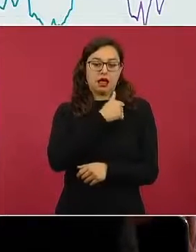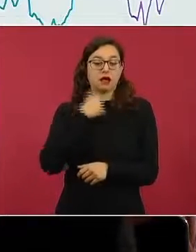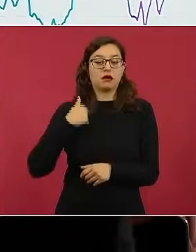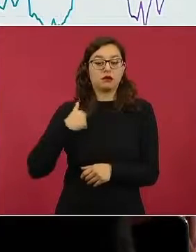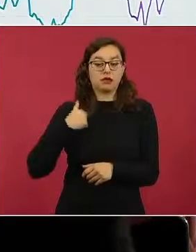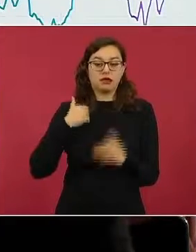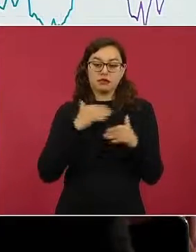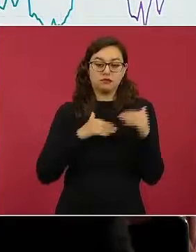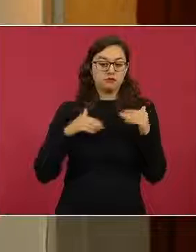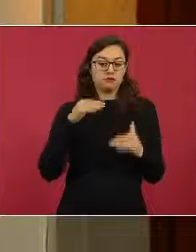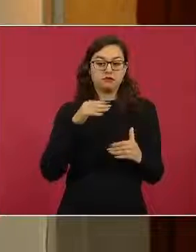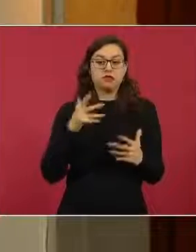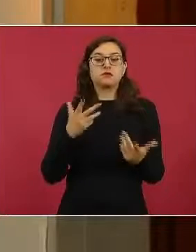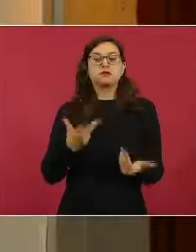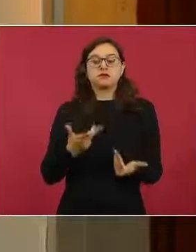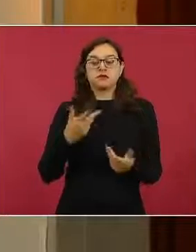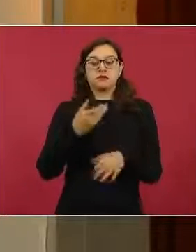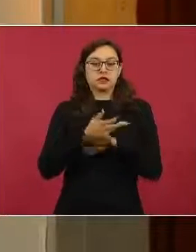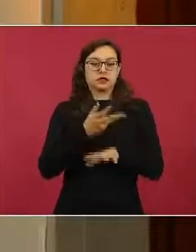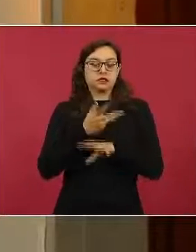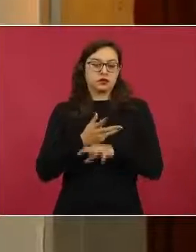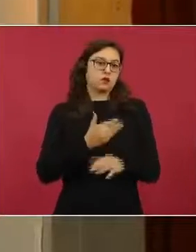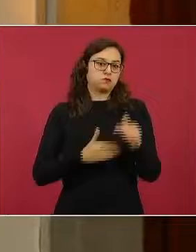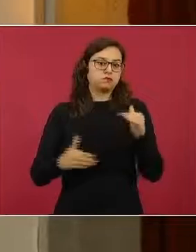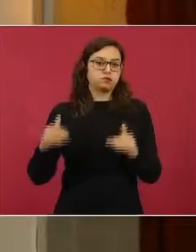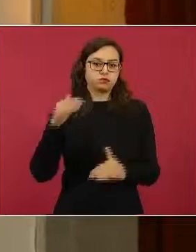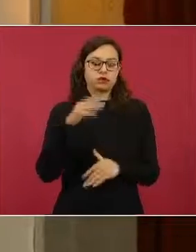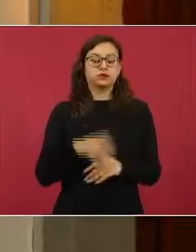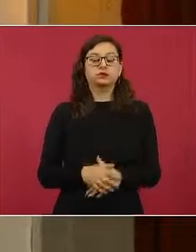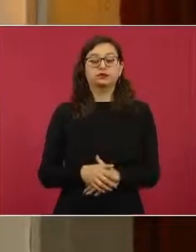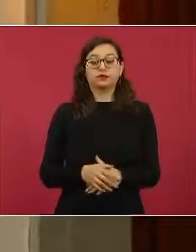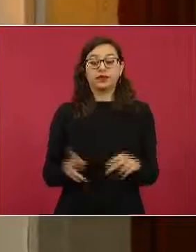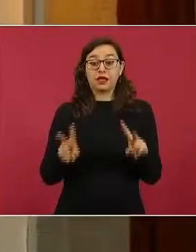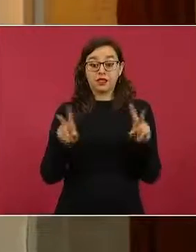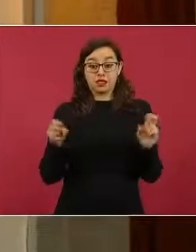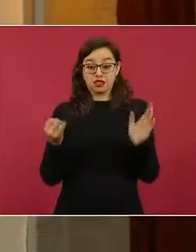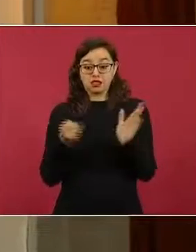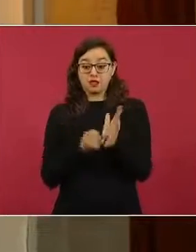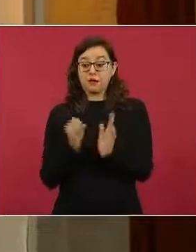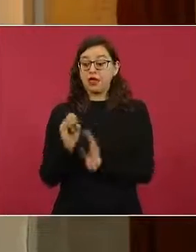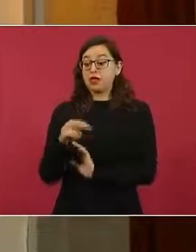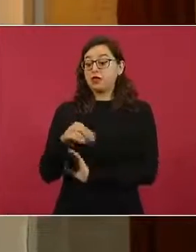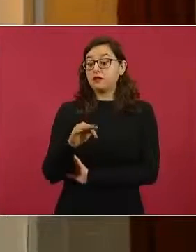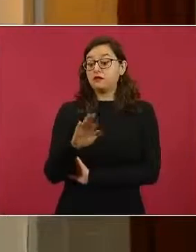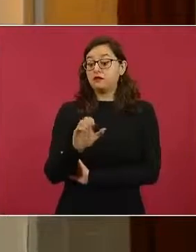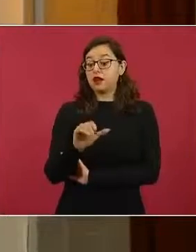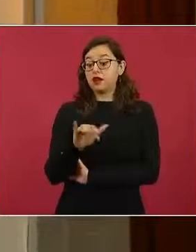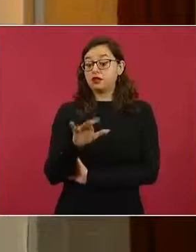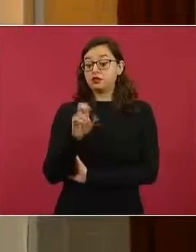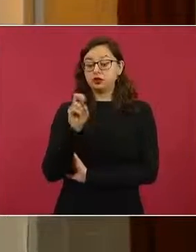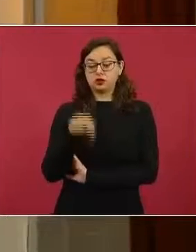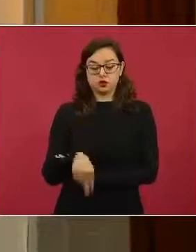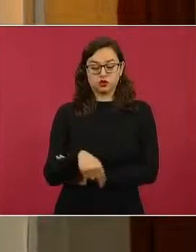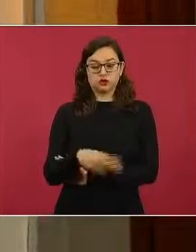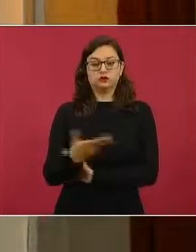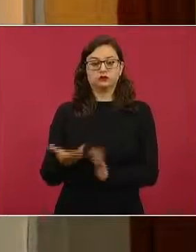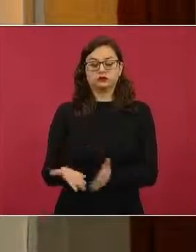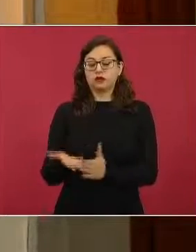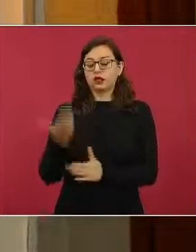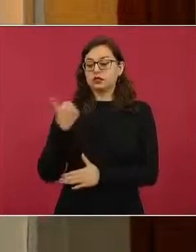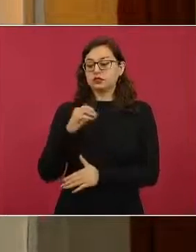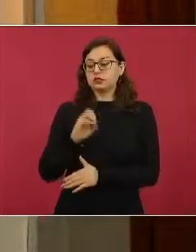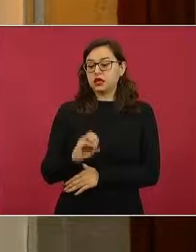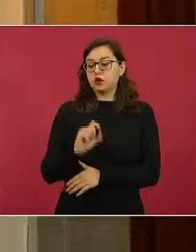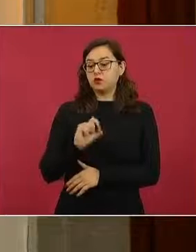Con respecto a la inflación, en enero del 2022 la inflación anual se ubicó en 7.07%, ya se